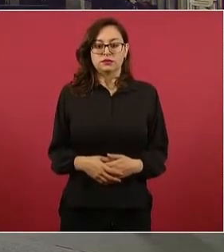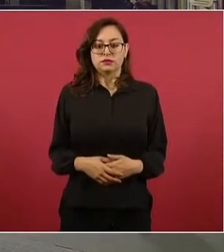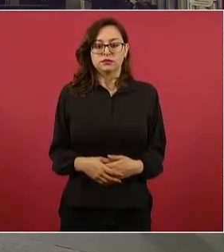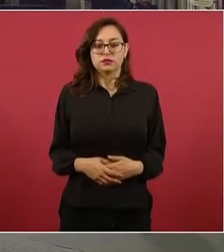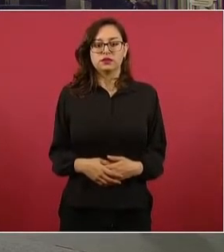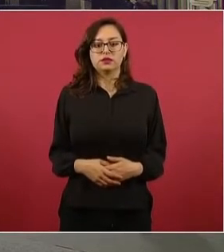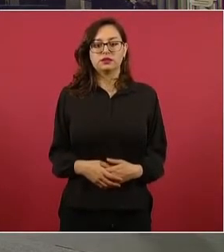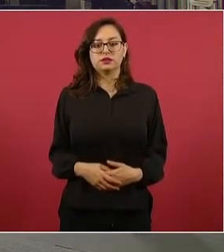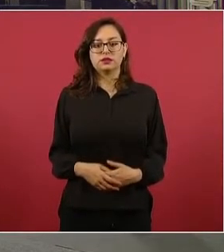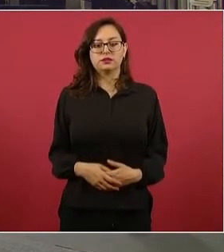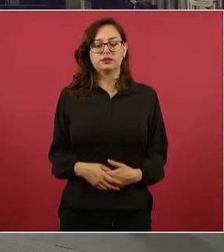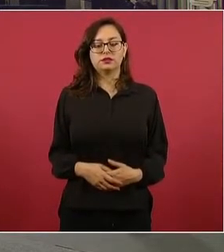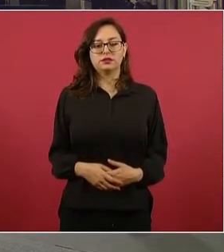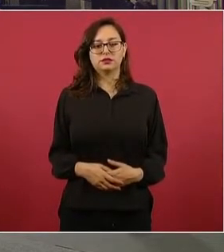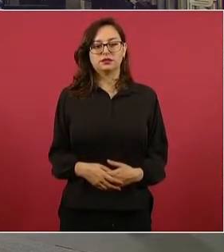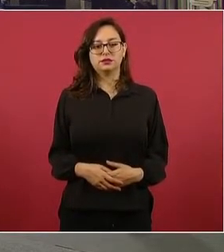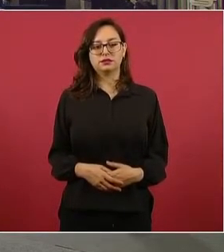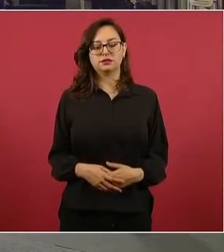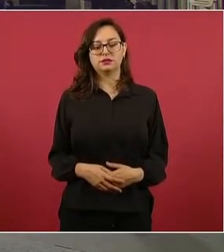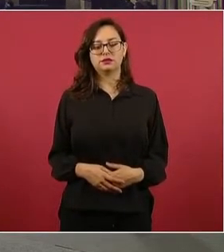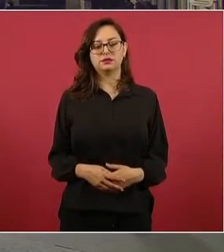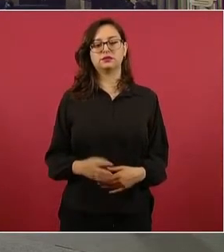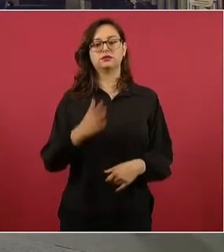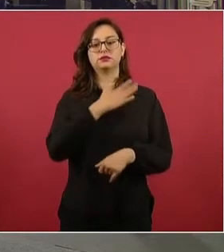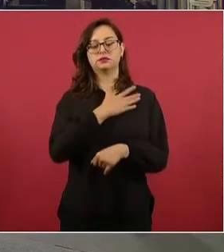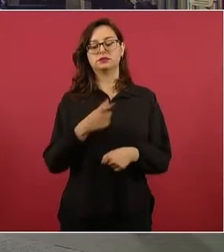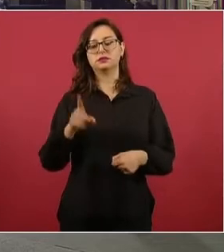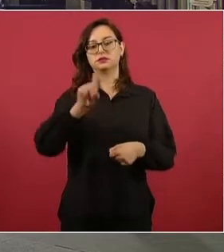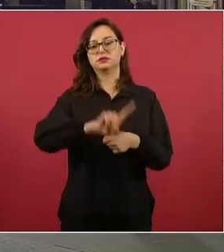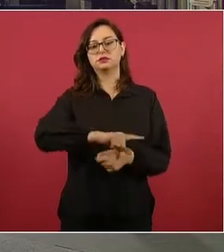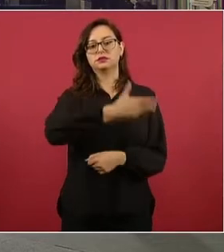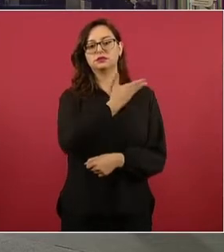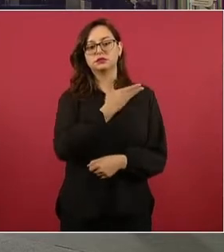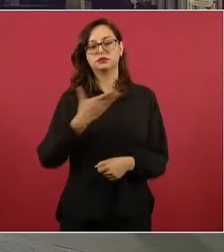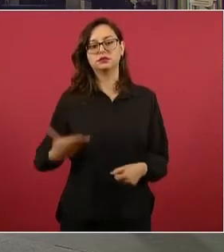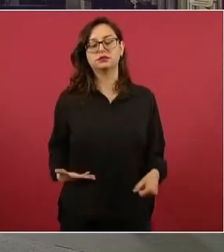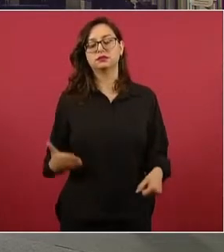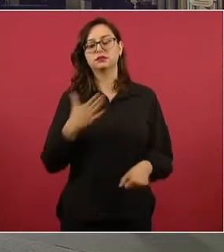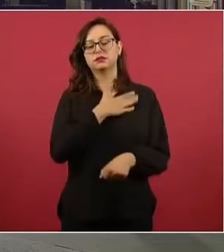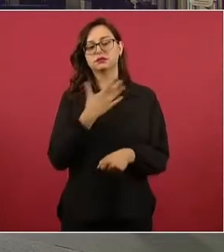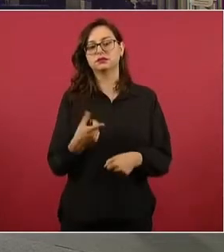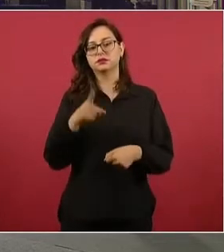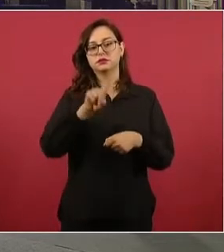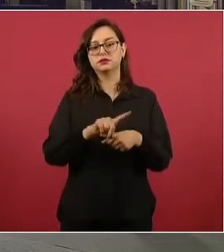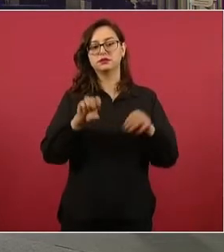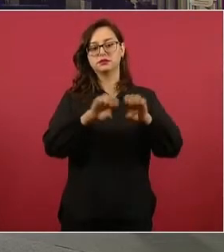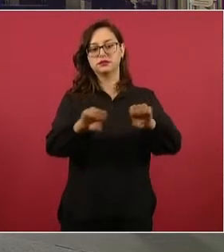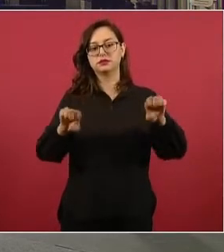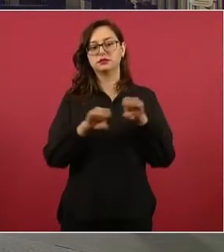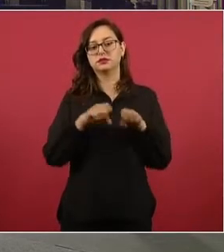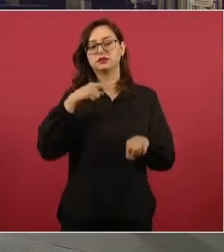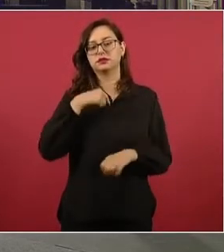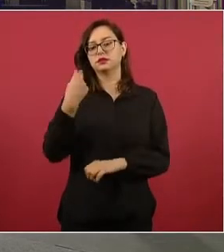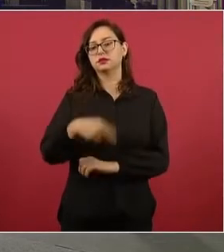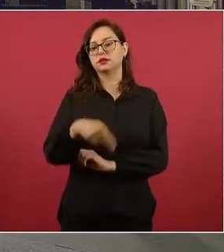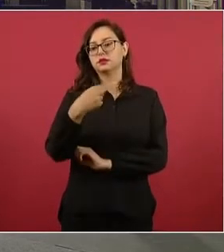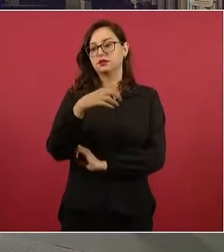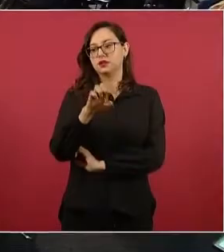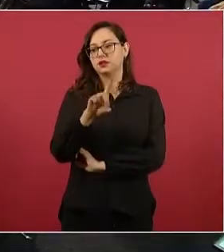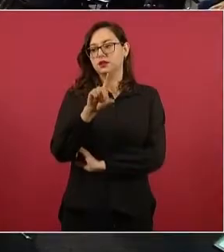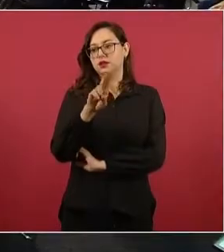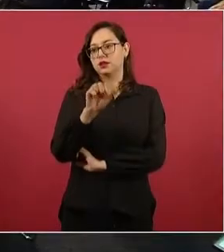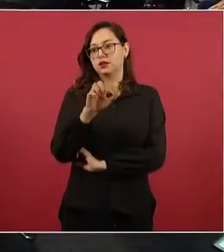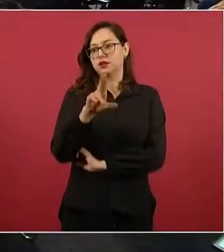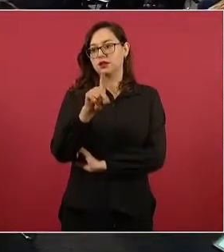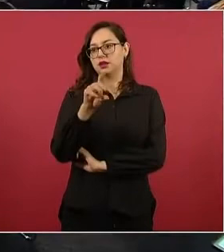Buenos días, señor presidente. Buenos días, miembros del gabinete. Eduardo Esquivel Ancona, SDP